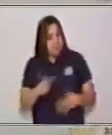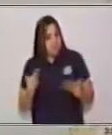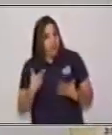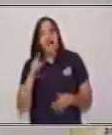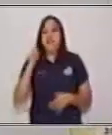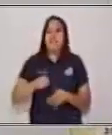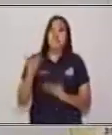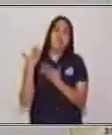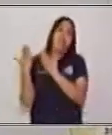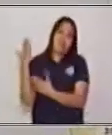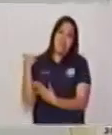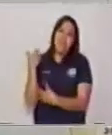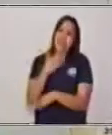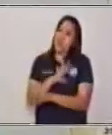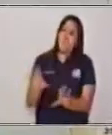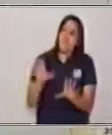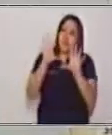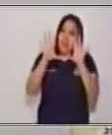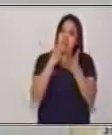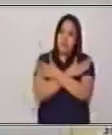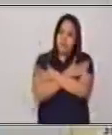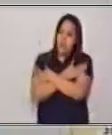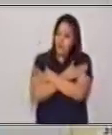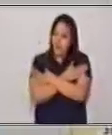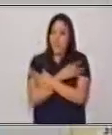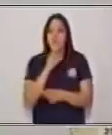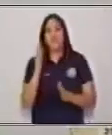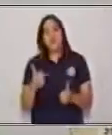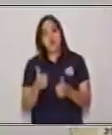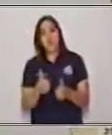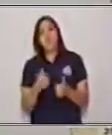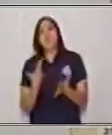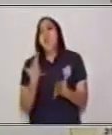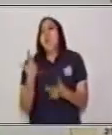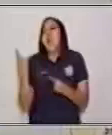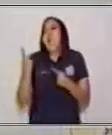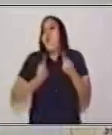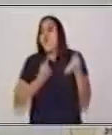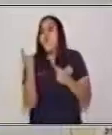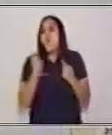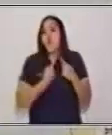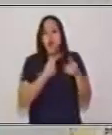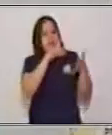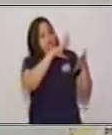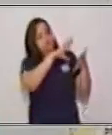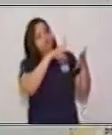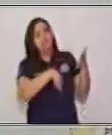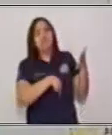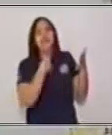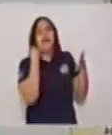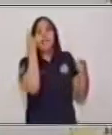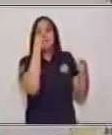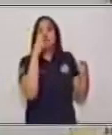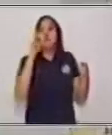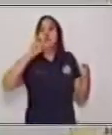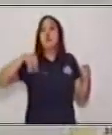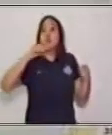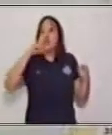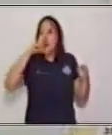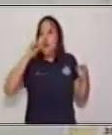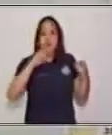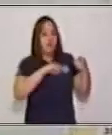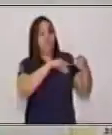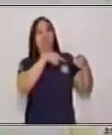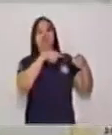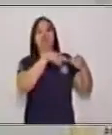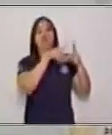de pasar el 10 de mayo. Muy bien. ¿Cuál sería entonces el sujeto? ¿Cuál sería la